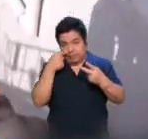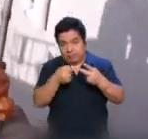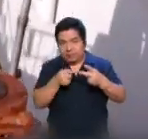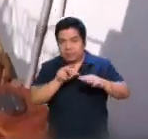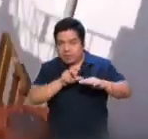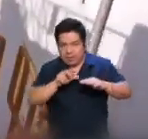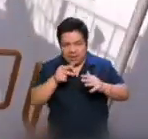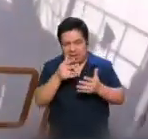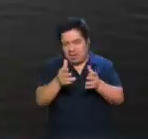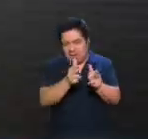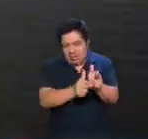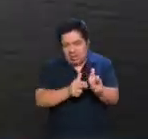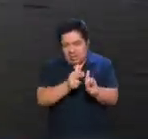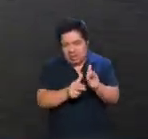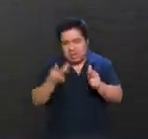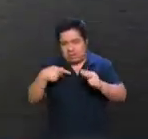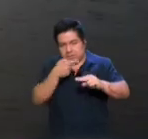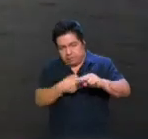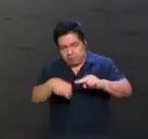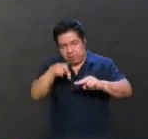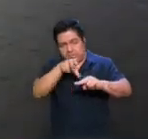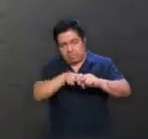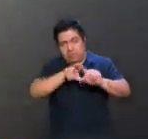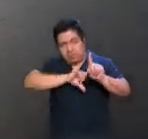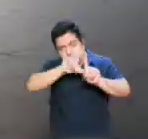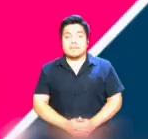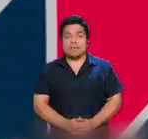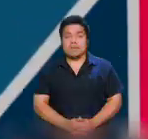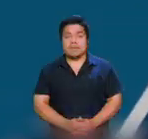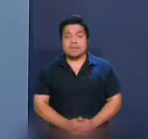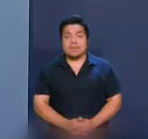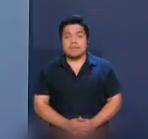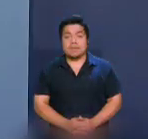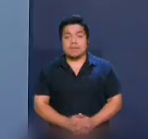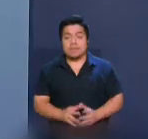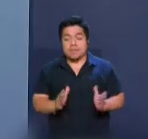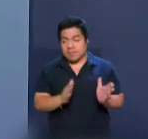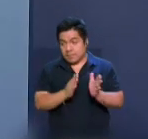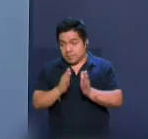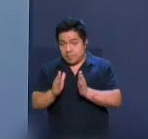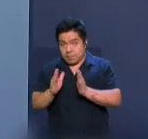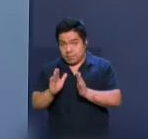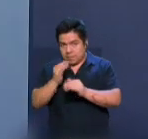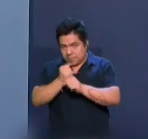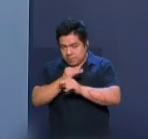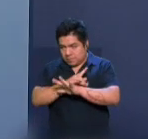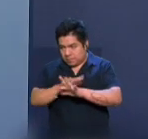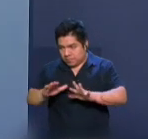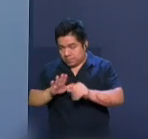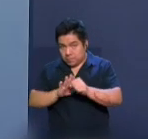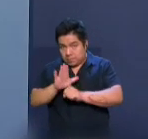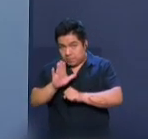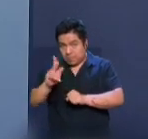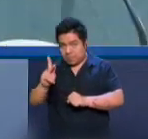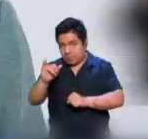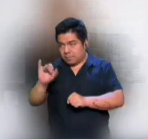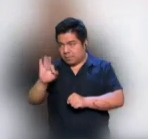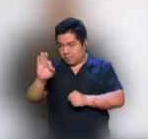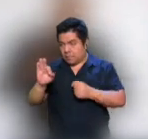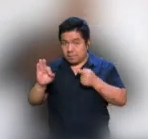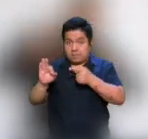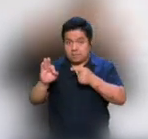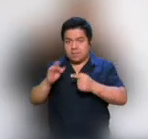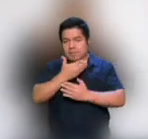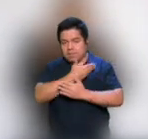trenes de pasajeros en la red ferroviaria de todo el país. Pasamos ahora con toda la información referente al Poder Judicial y le cuento